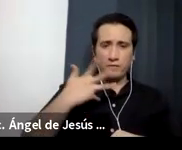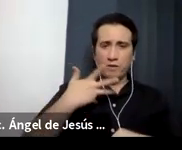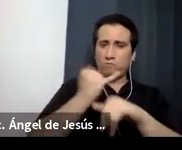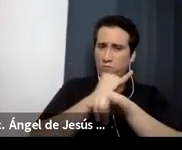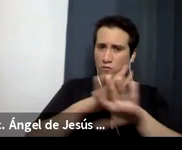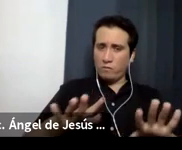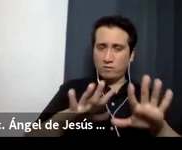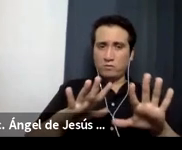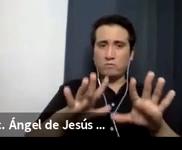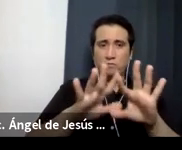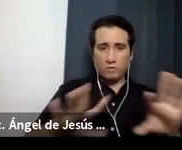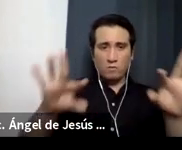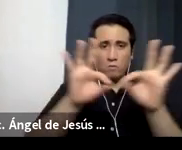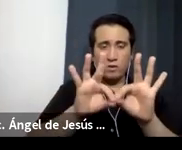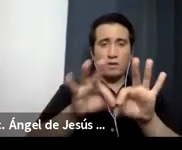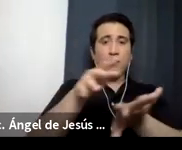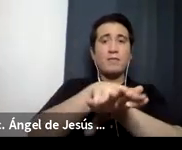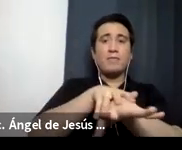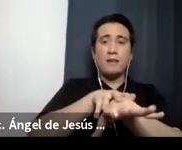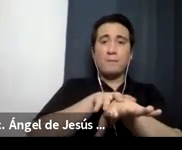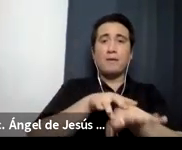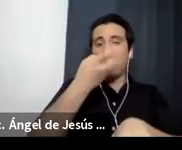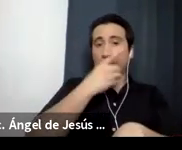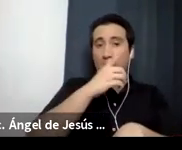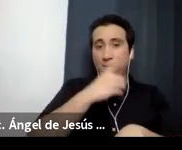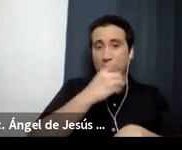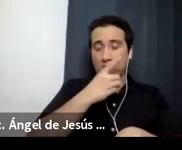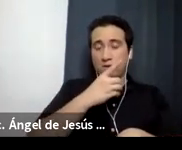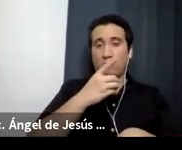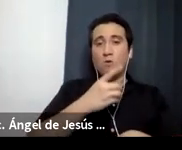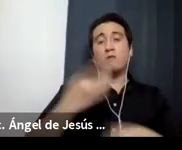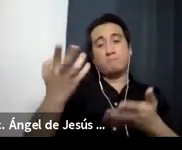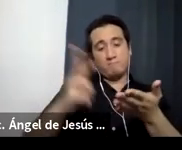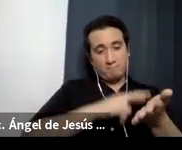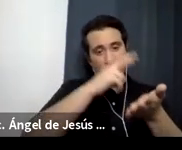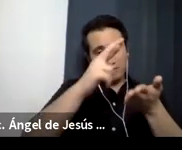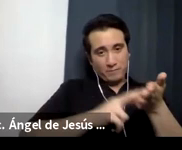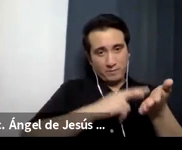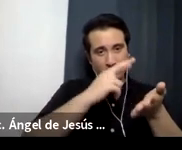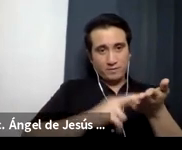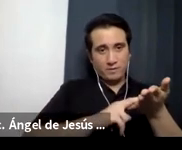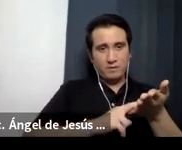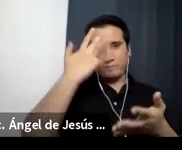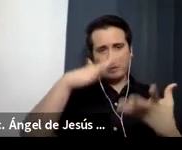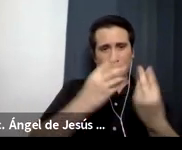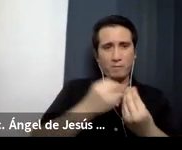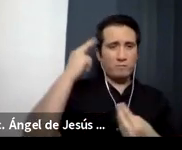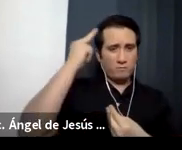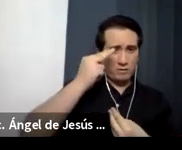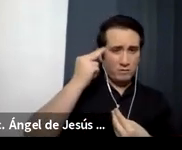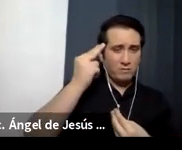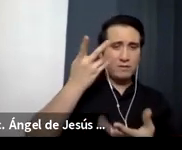importantes acerca del pie diabético que me parece que es importante también repasar. Sabemos que la neuropatía